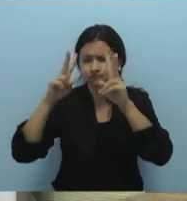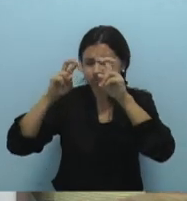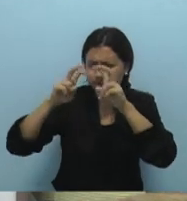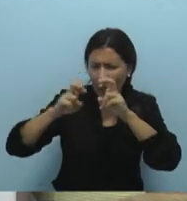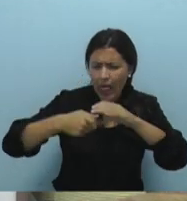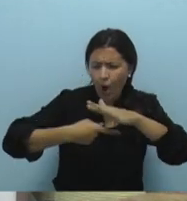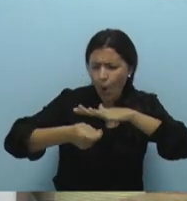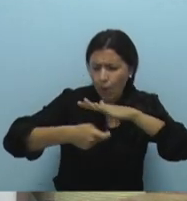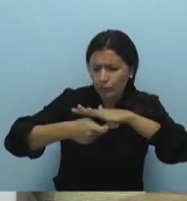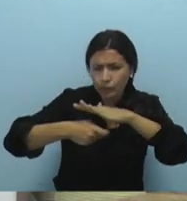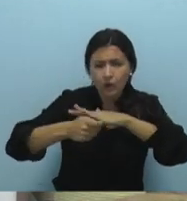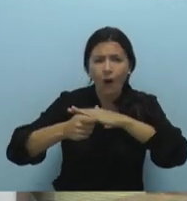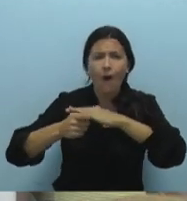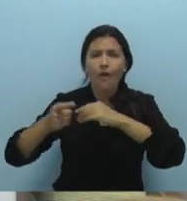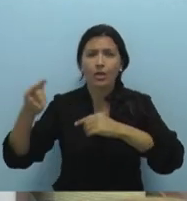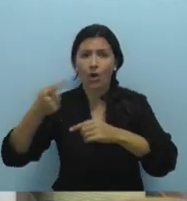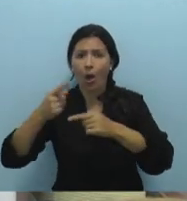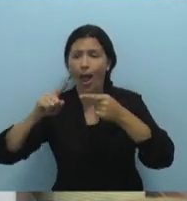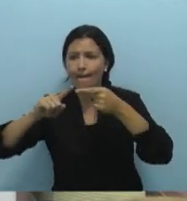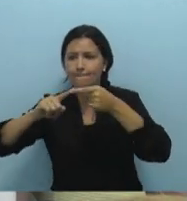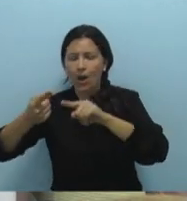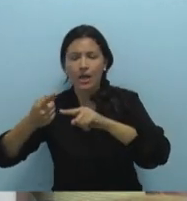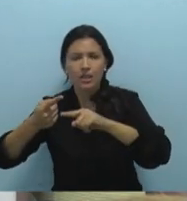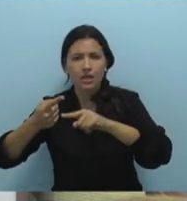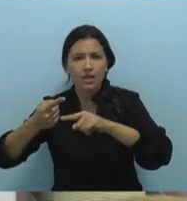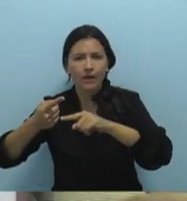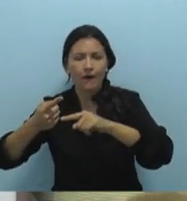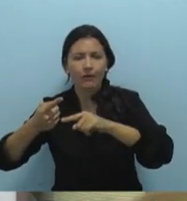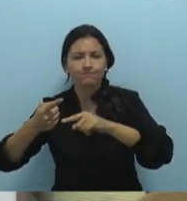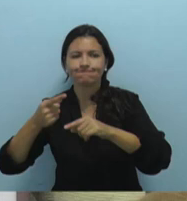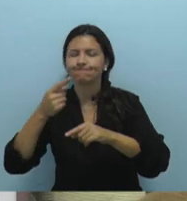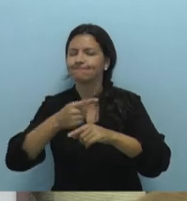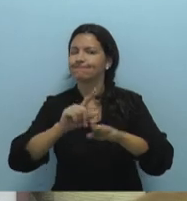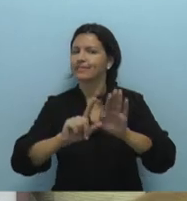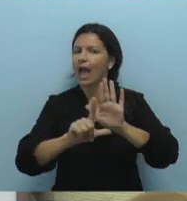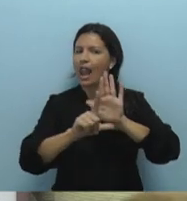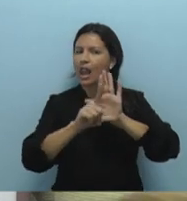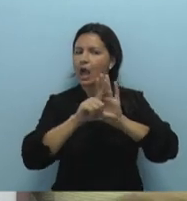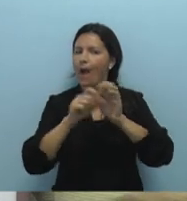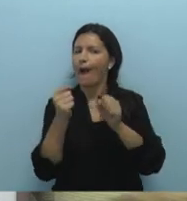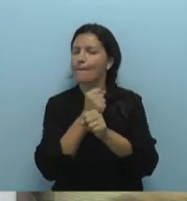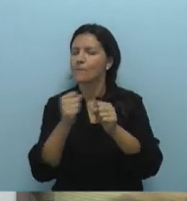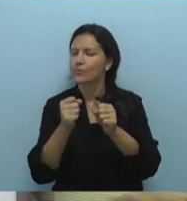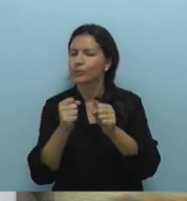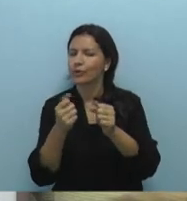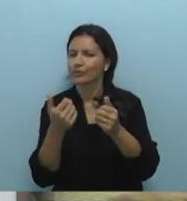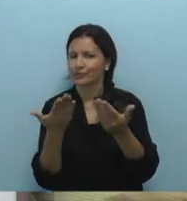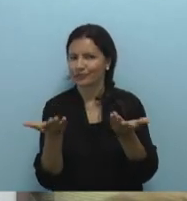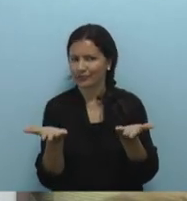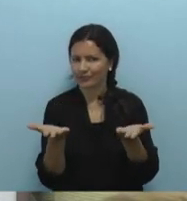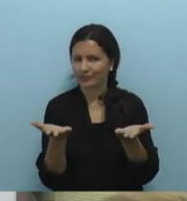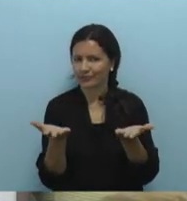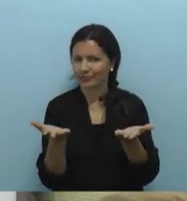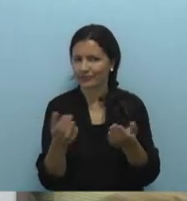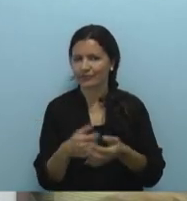involucraban a hombres o mujeres de la política santafesina, quedó ese régimen en manos justamente de aquellos